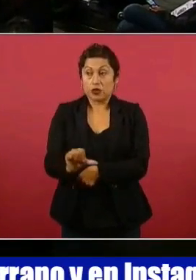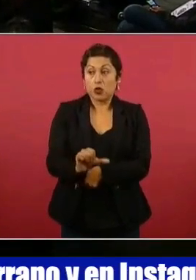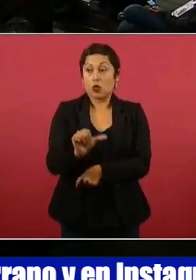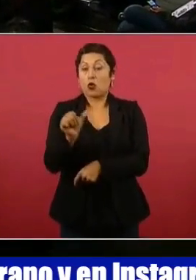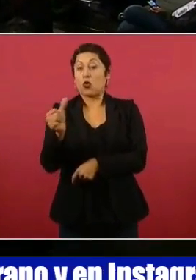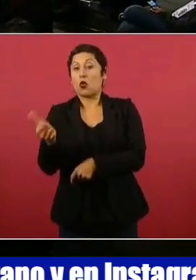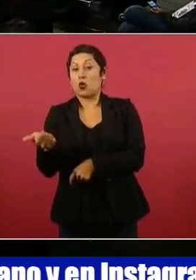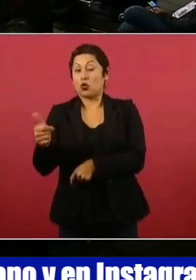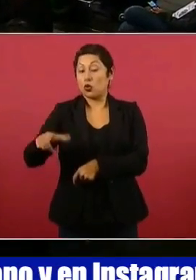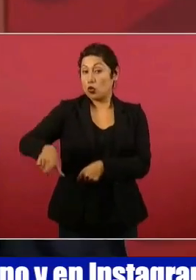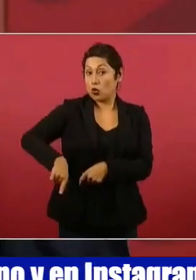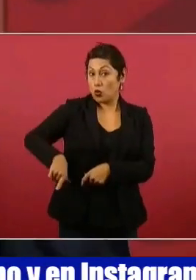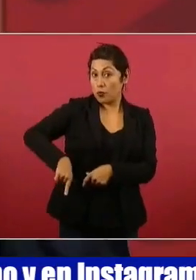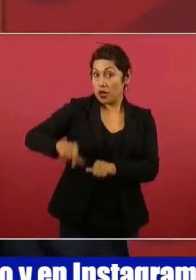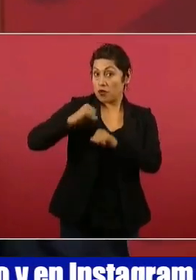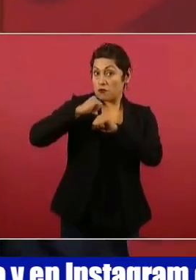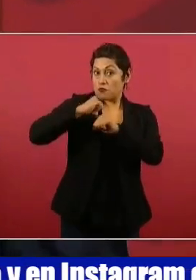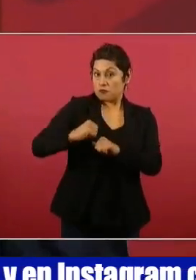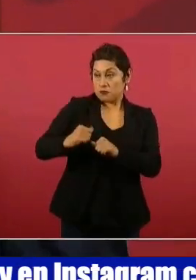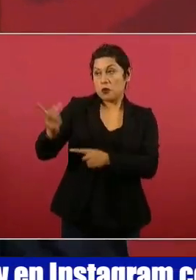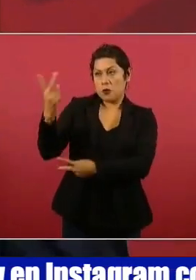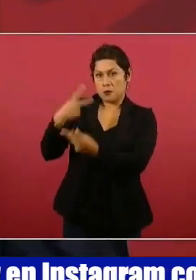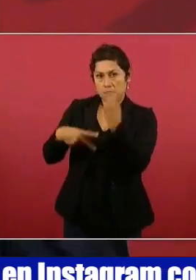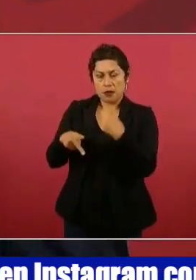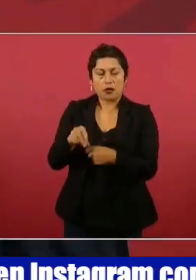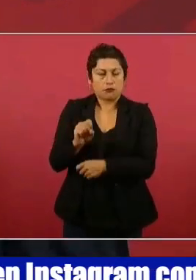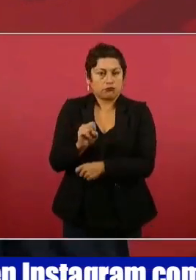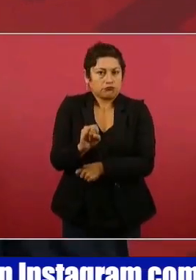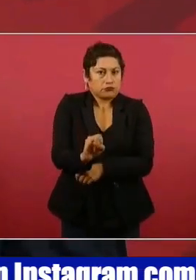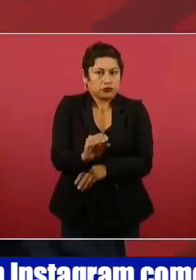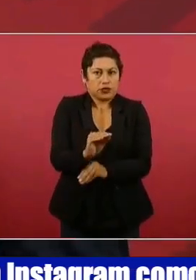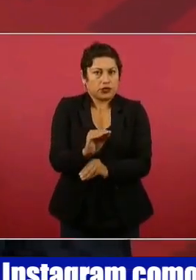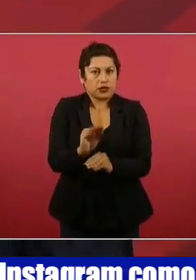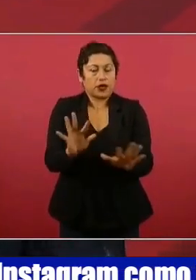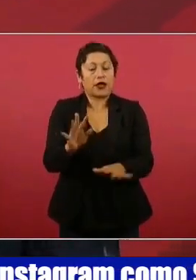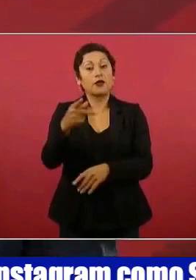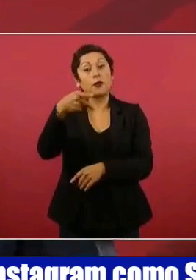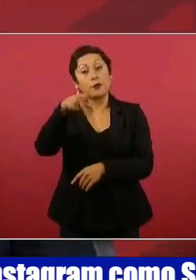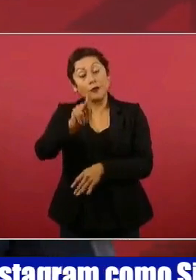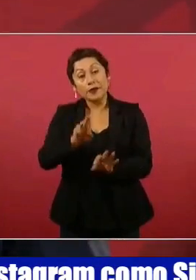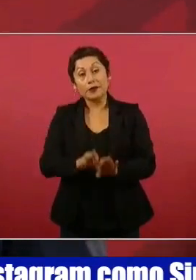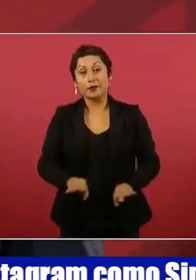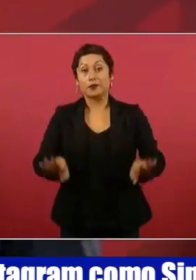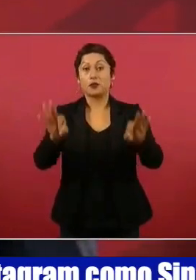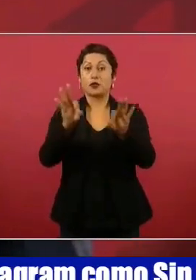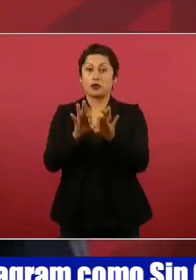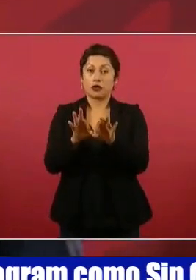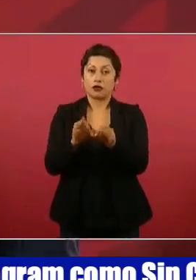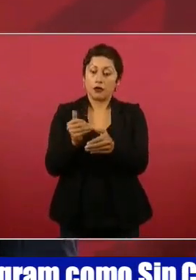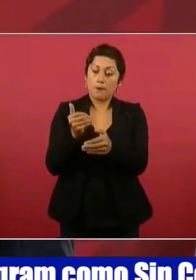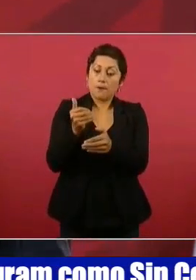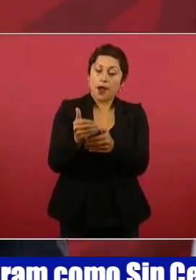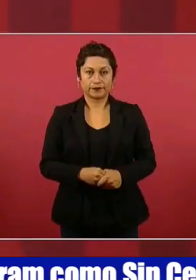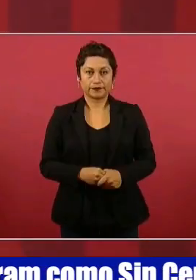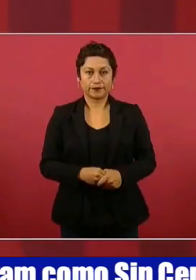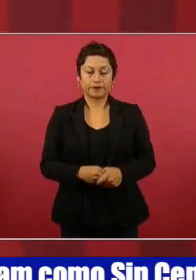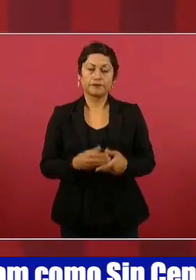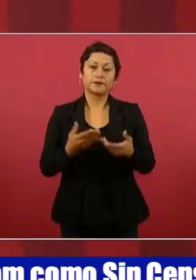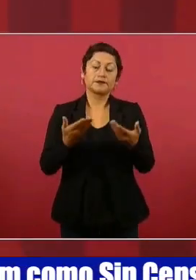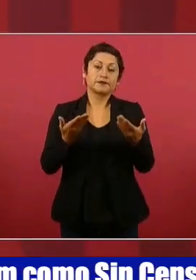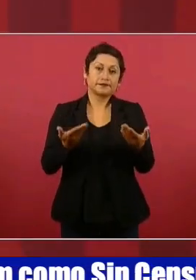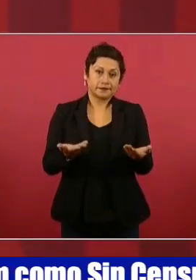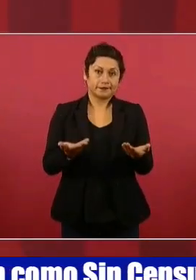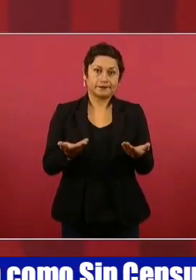mañanera. Y esto nos lleva al tercer punto: la emergencia de decenas de canales digitales de noticias que han estado en el centro del